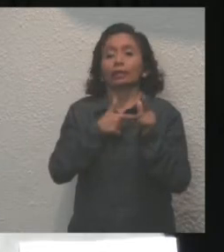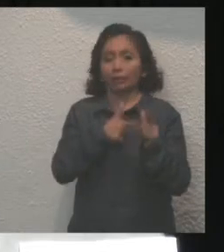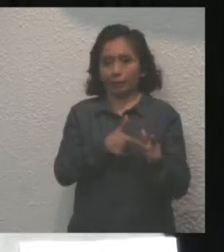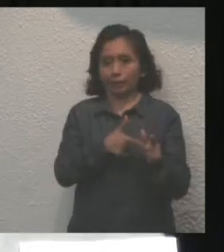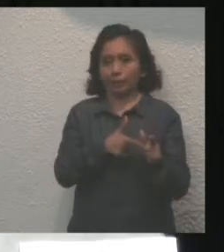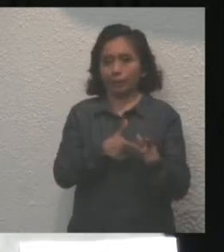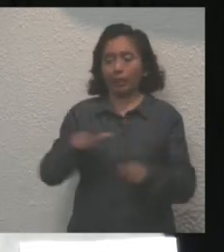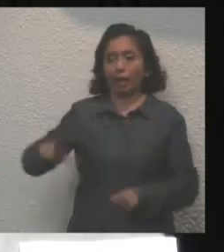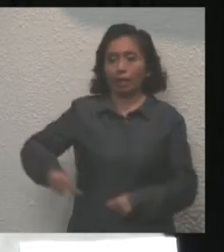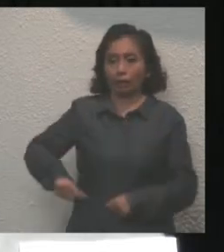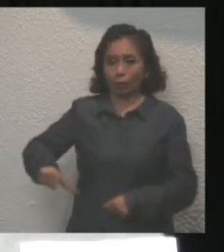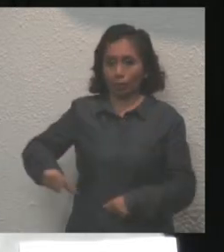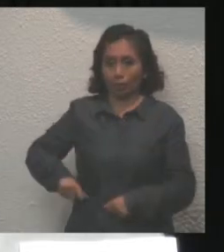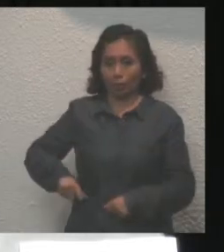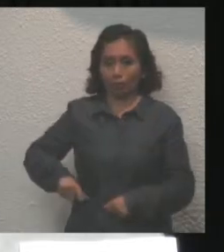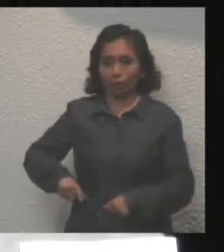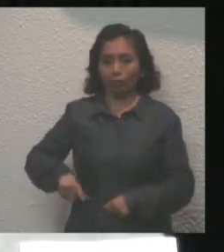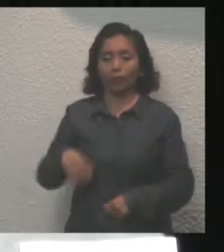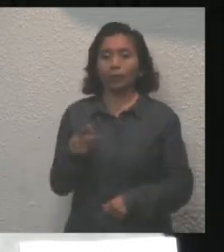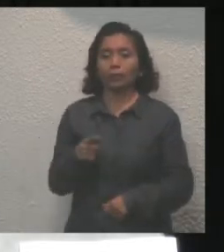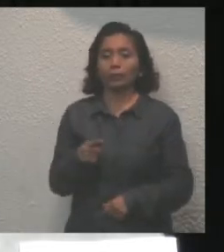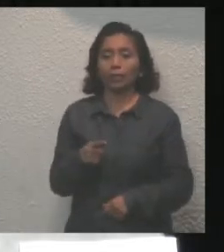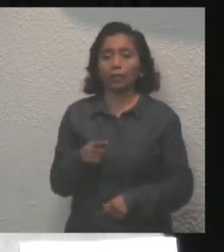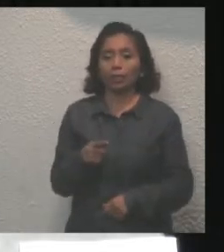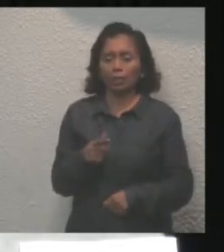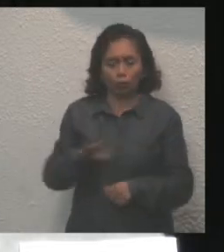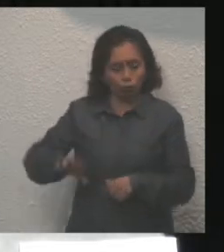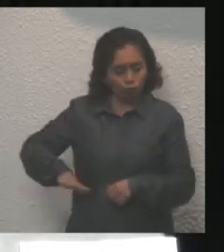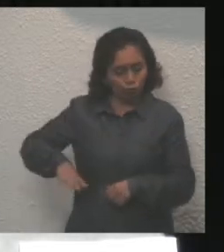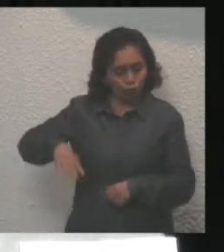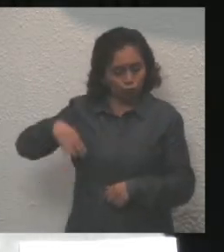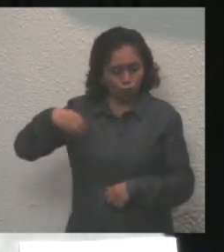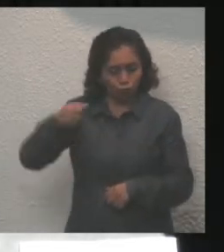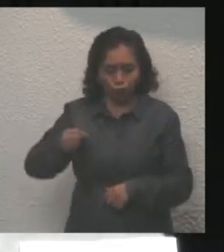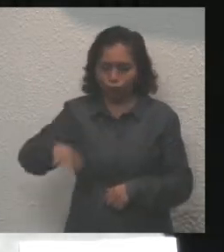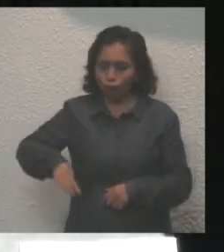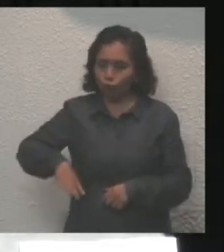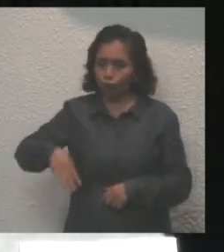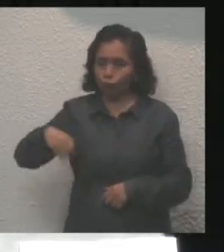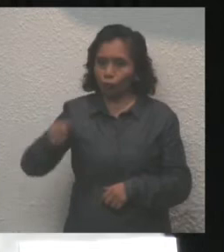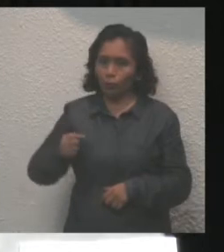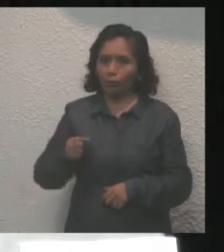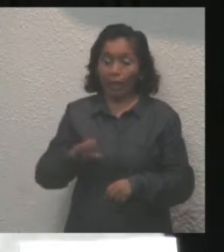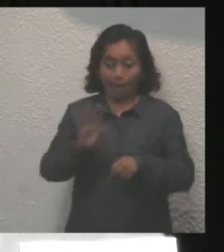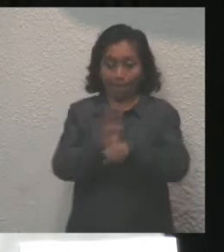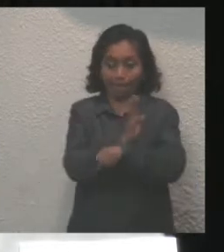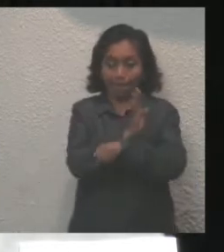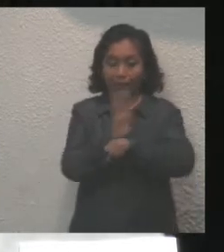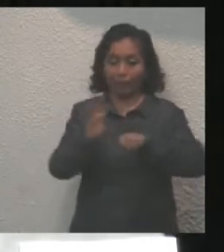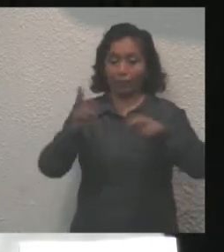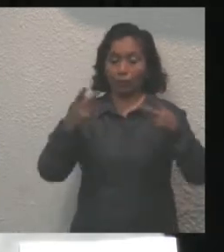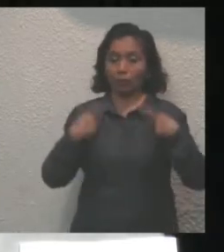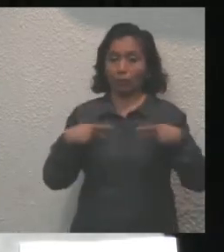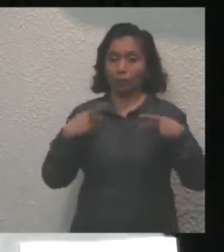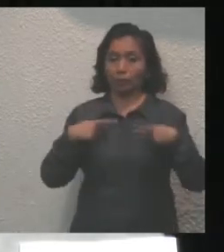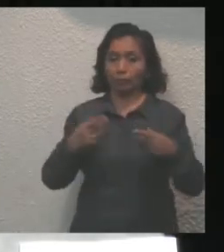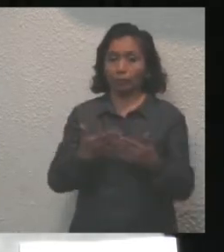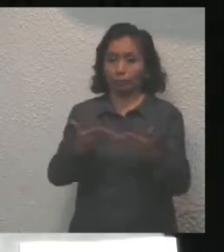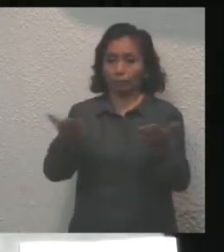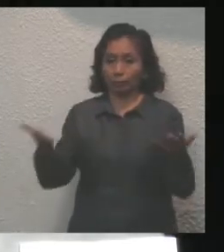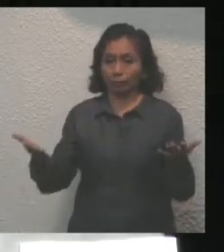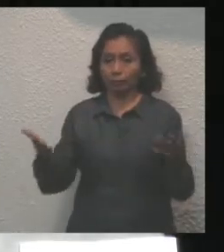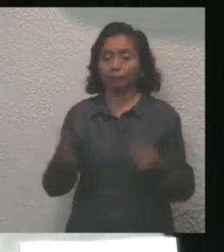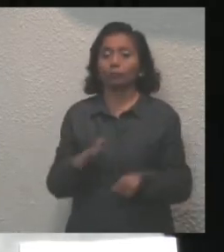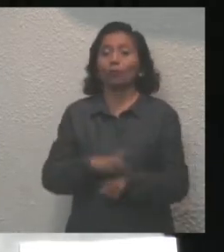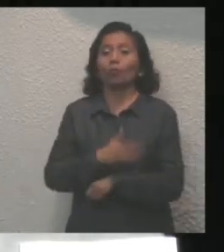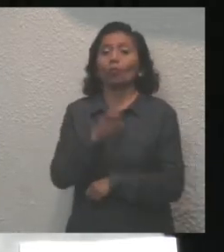su gobierno para hacer el mayor de los esfuerzos a favor de las y los quintanarroenses.